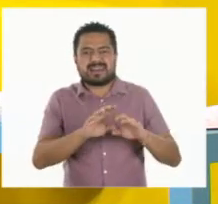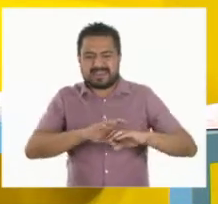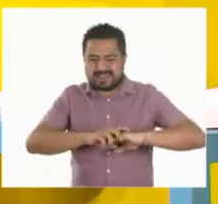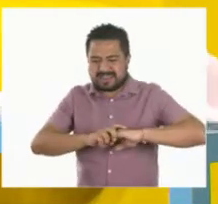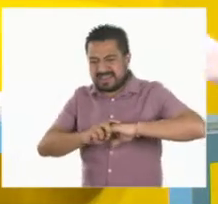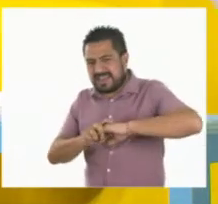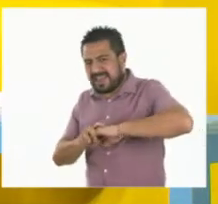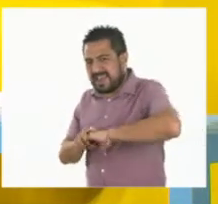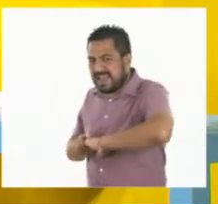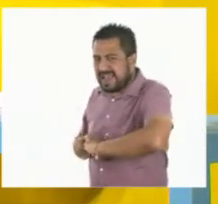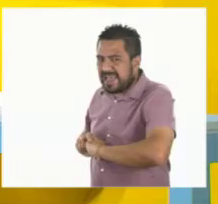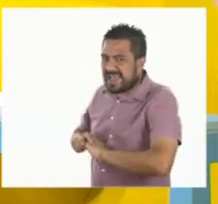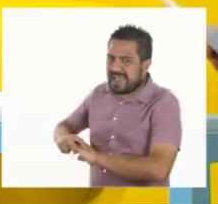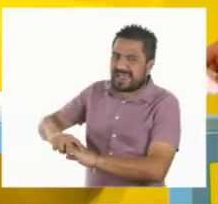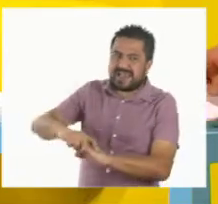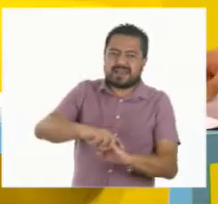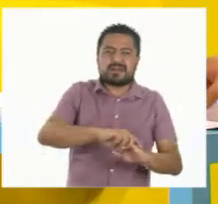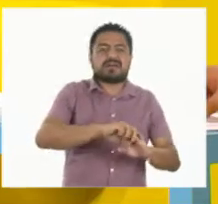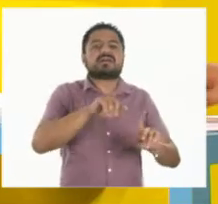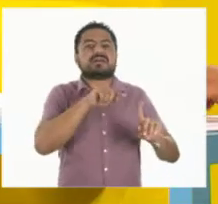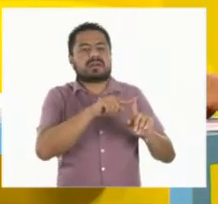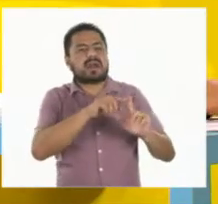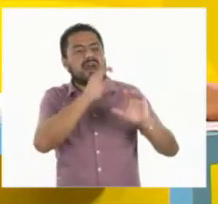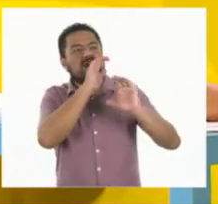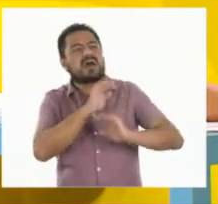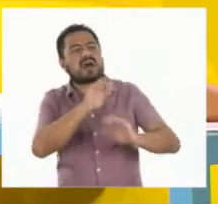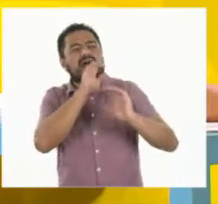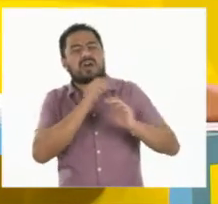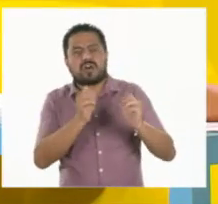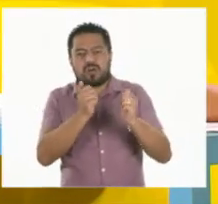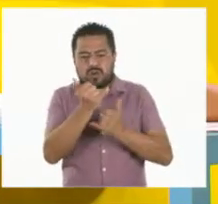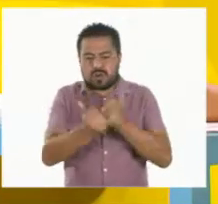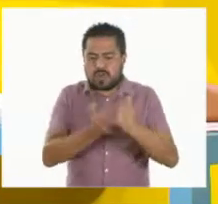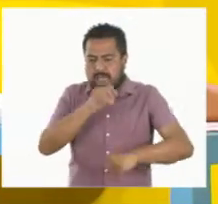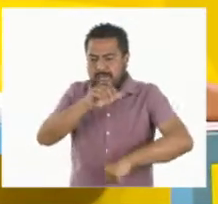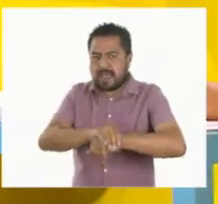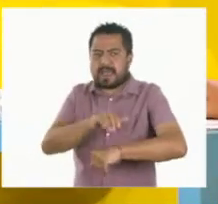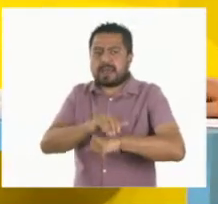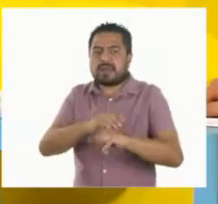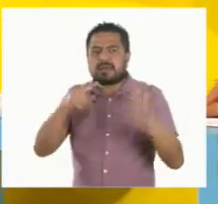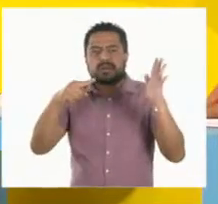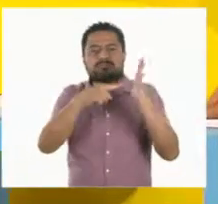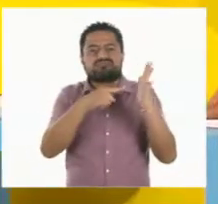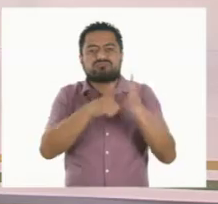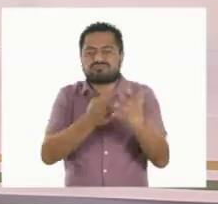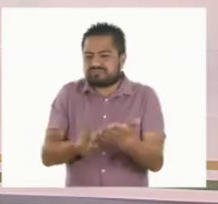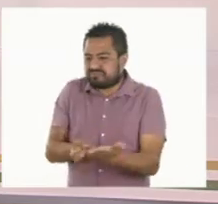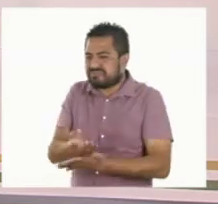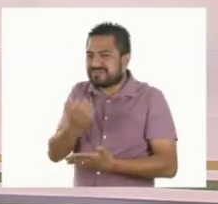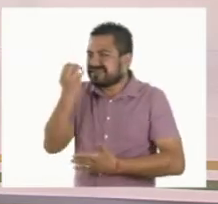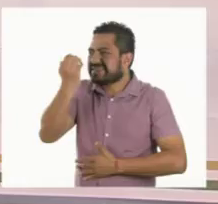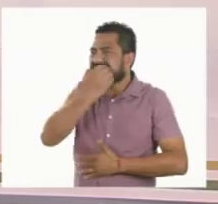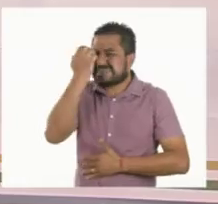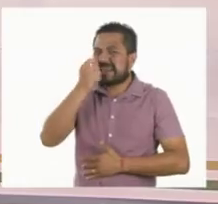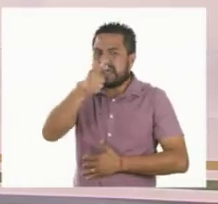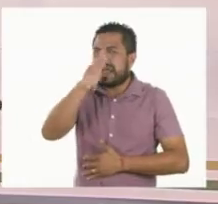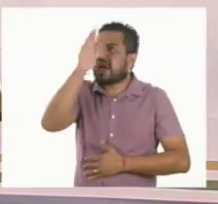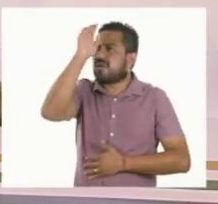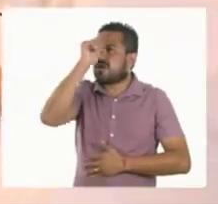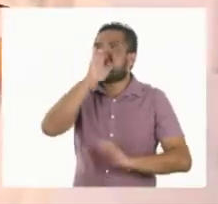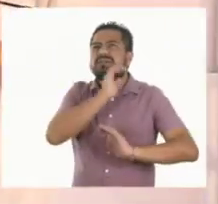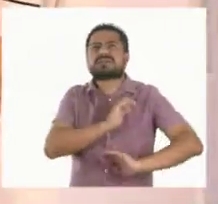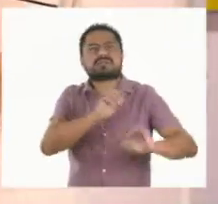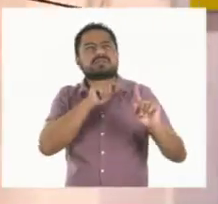Me contó que esta canción la jugaba con sus amigas a la hora del recreo. ¿Tú te acuerdas de esa canción? Más